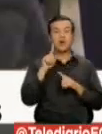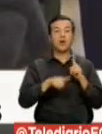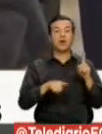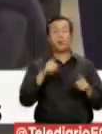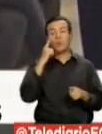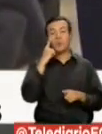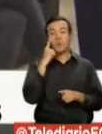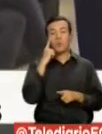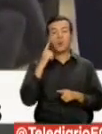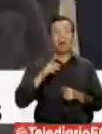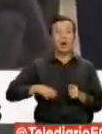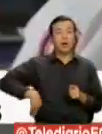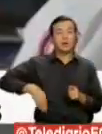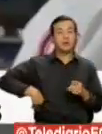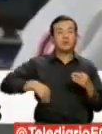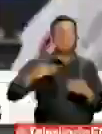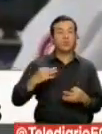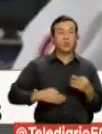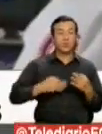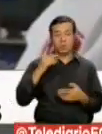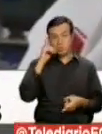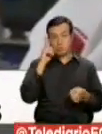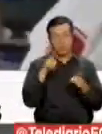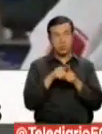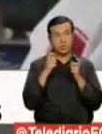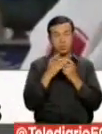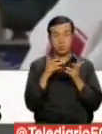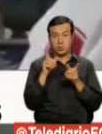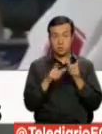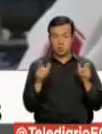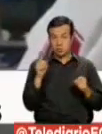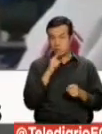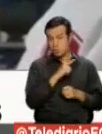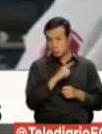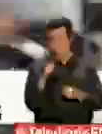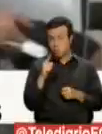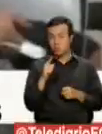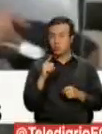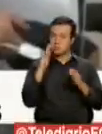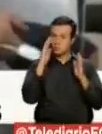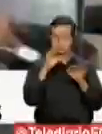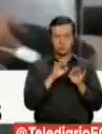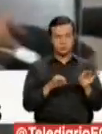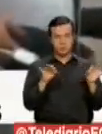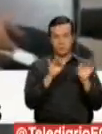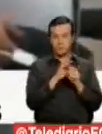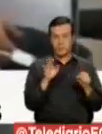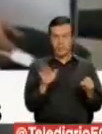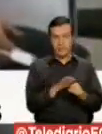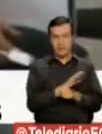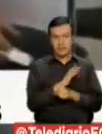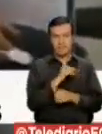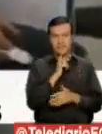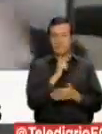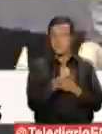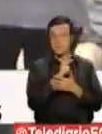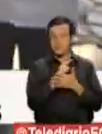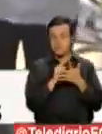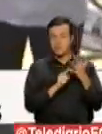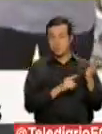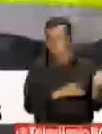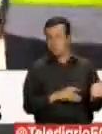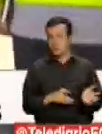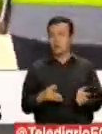en el sistema judicial. Acuerdos que buscan que las personas reciban un trato integral e inmediato y que no